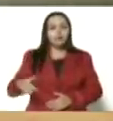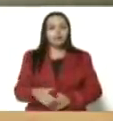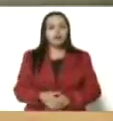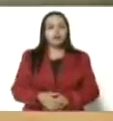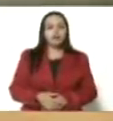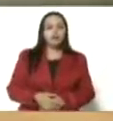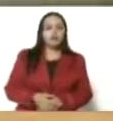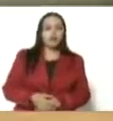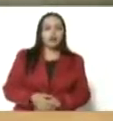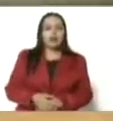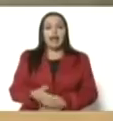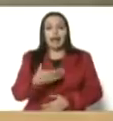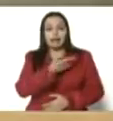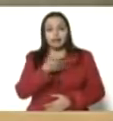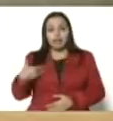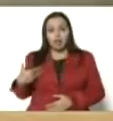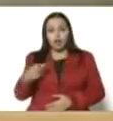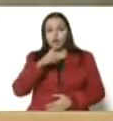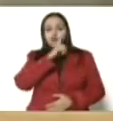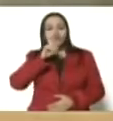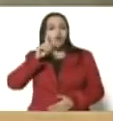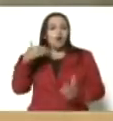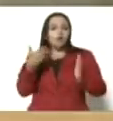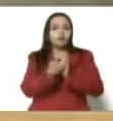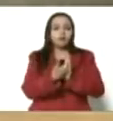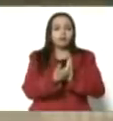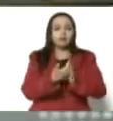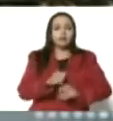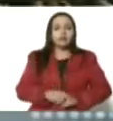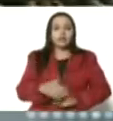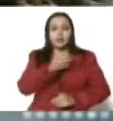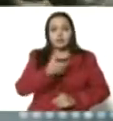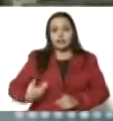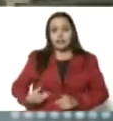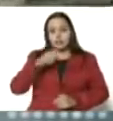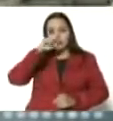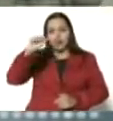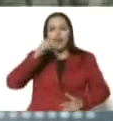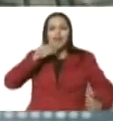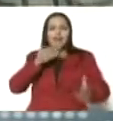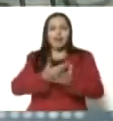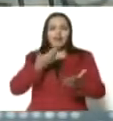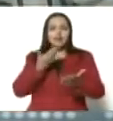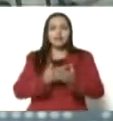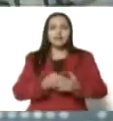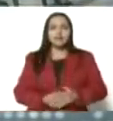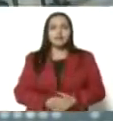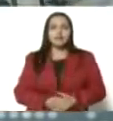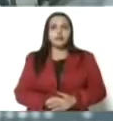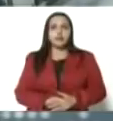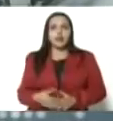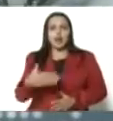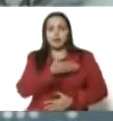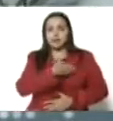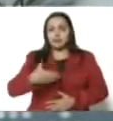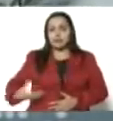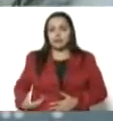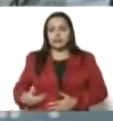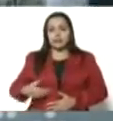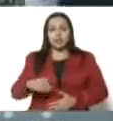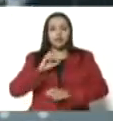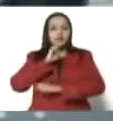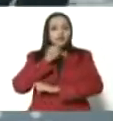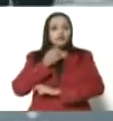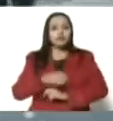quiero, en nombre del presidente Nicolás Maduro, agradecer al presidente de la Federación de